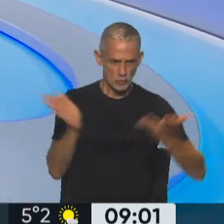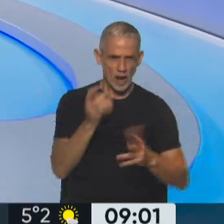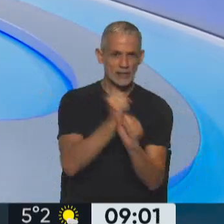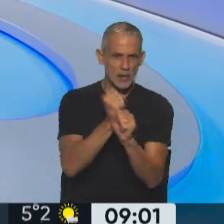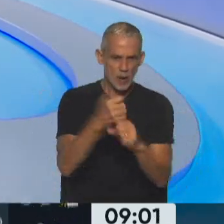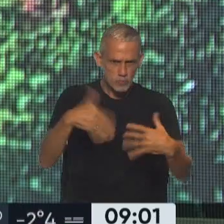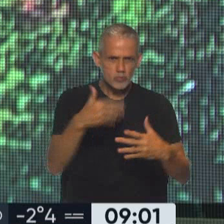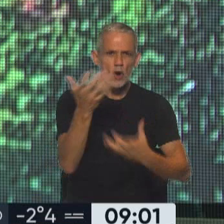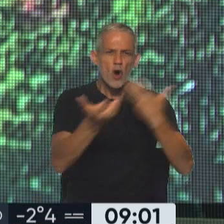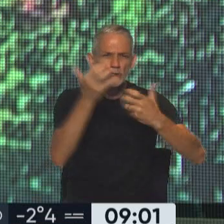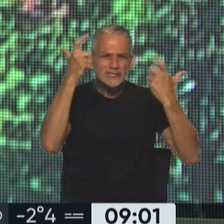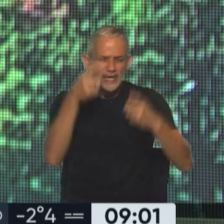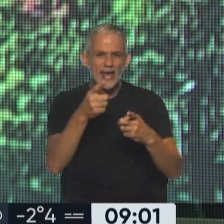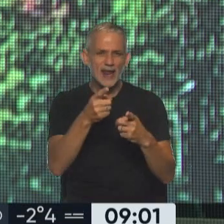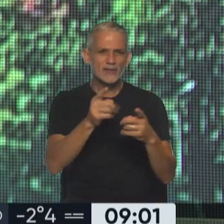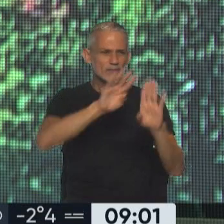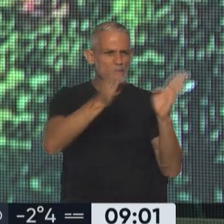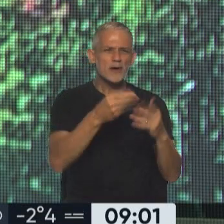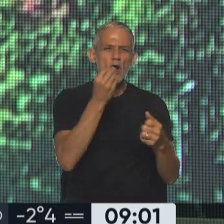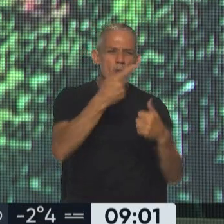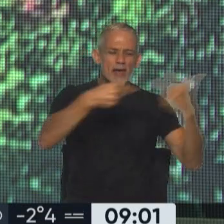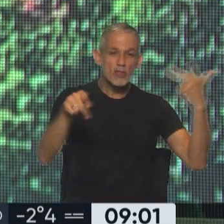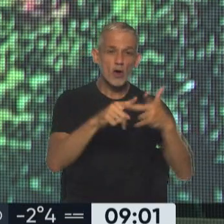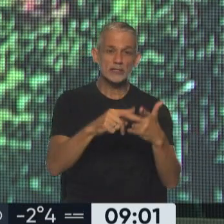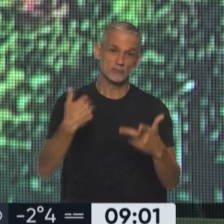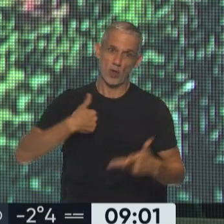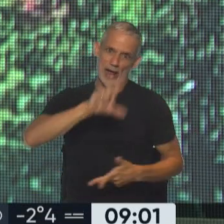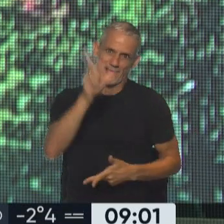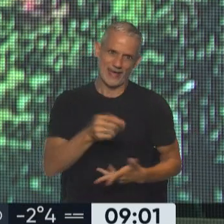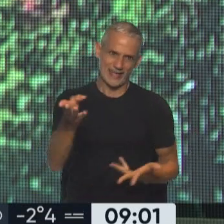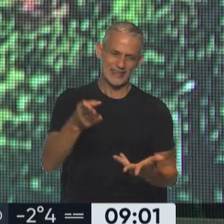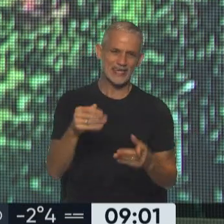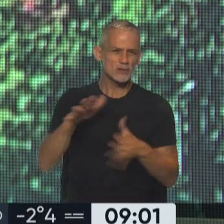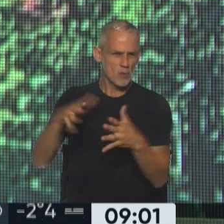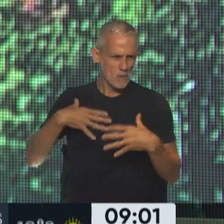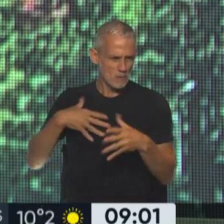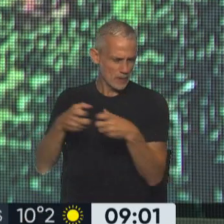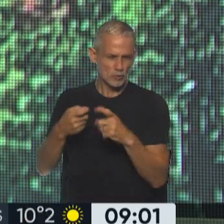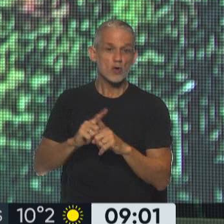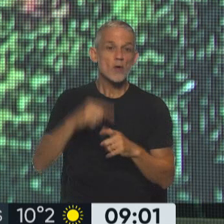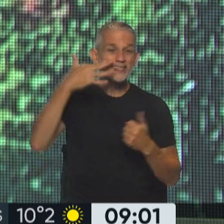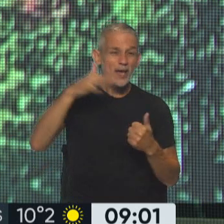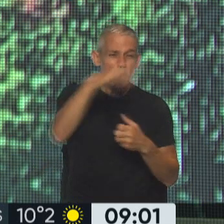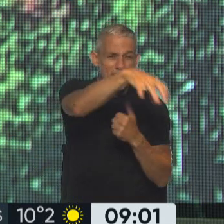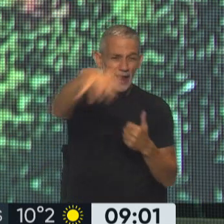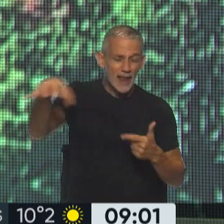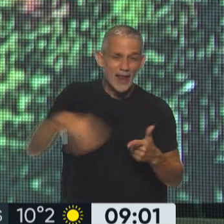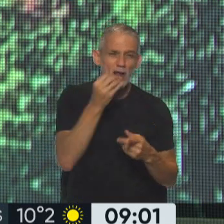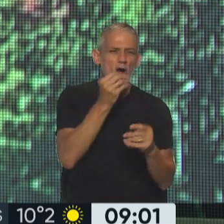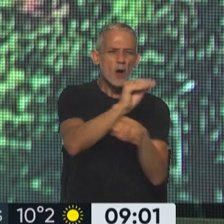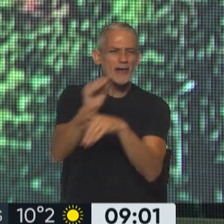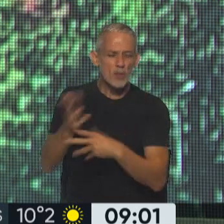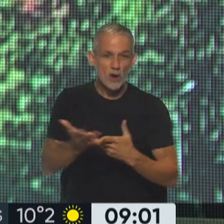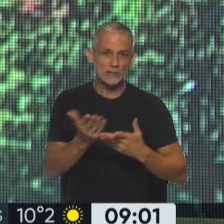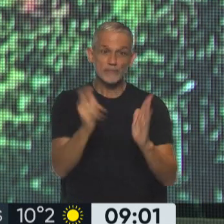enorme que hacen las cocineras comunitarias de todo el país, no solamente del movimiento de La Poderosa. Hay más de 5.000 comedores en la Argentina que